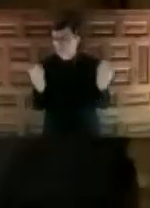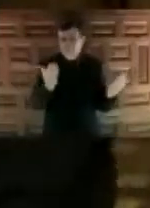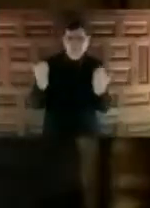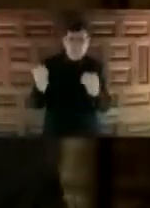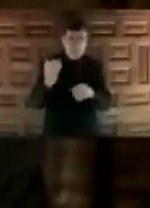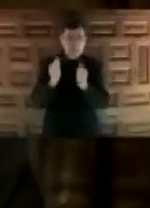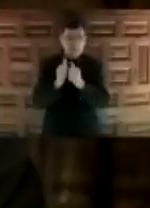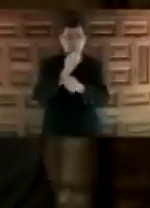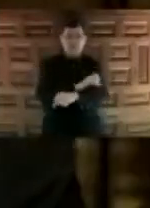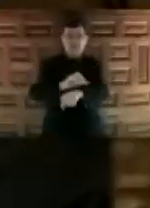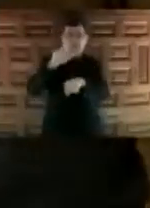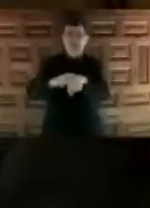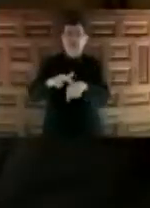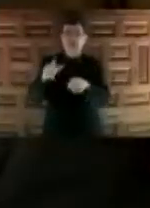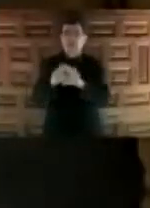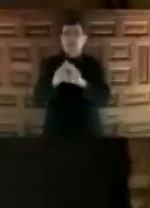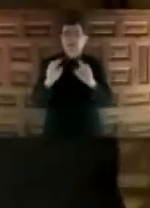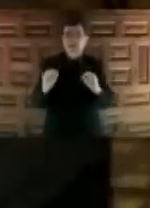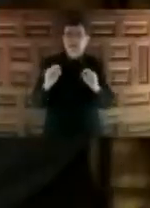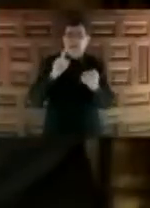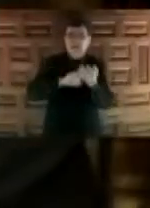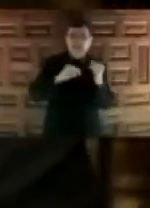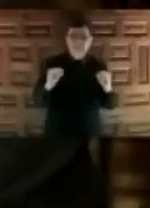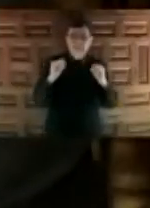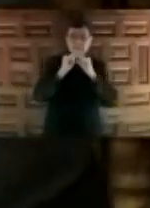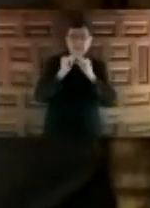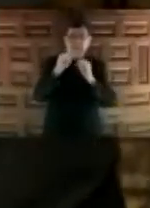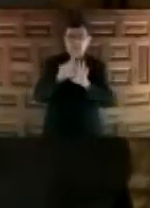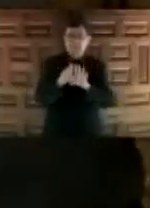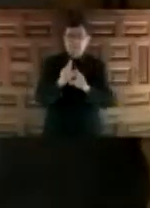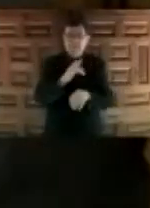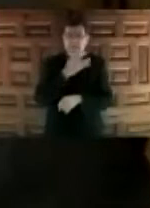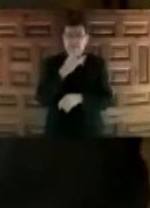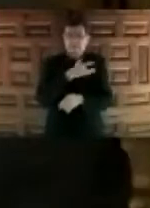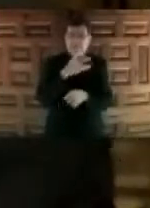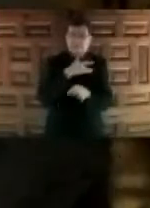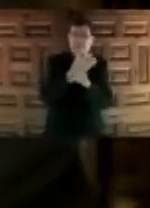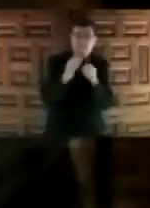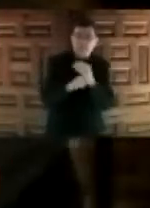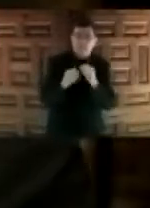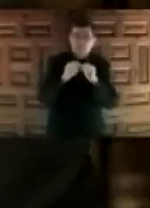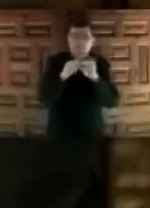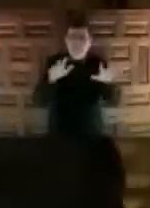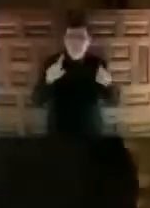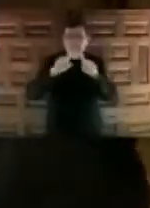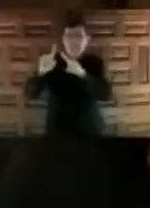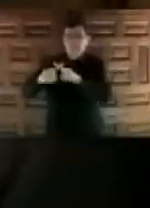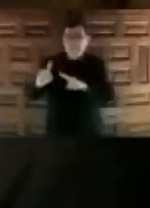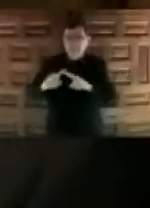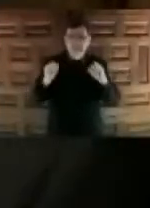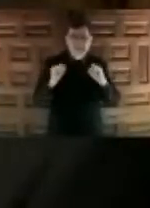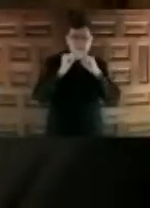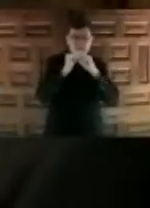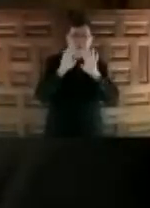problemas de coordinación interinstitucional, esta desarticulación y dispersión de las instituciones